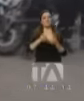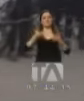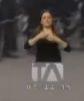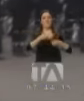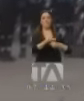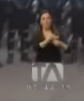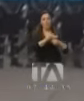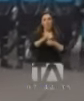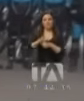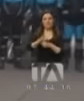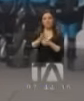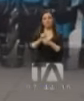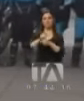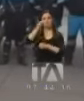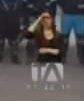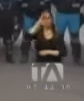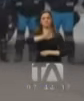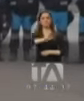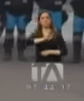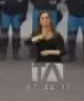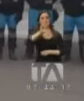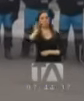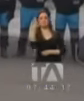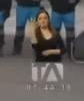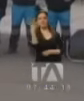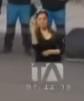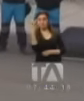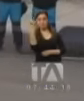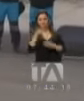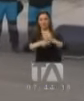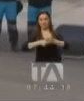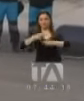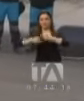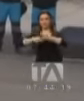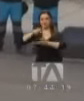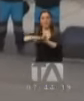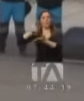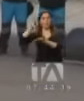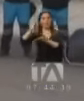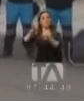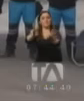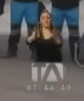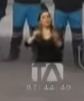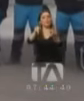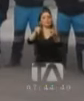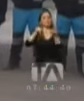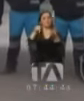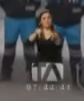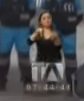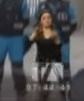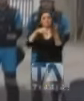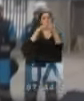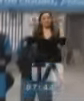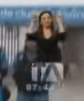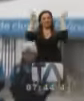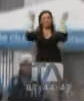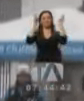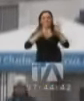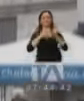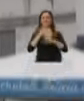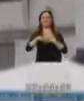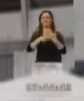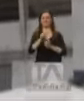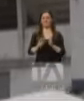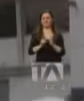bomberos, policía metropolitana, son 315 vendedores acreditados, con lo cual ya va a ser una verdadera fiesta, que la gente venga con